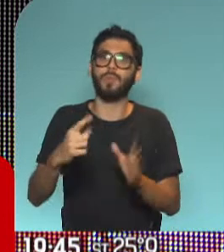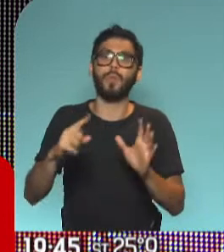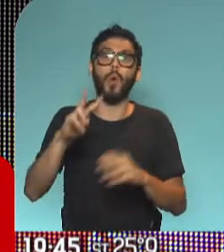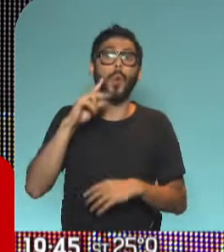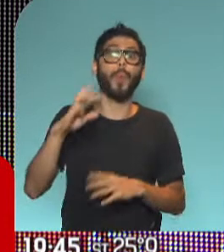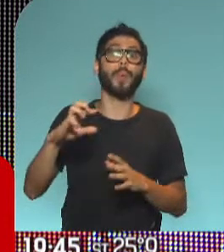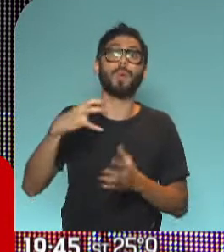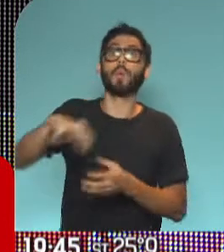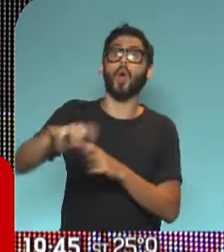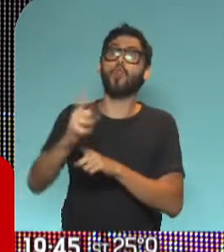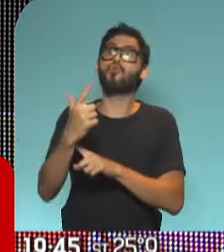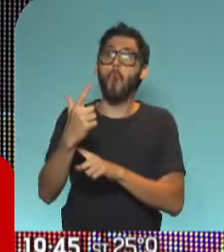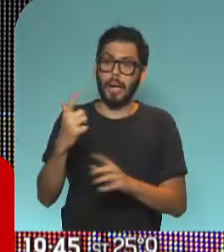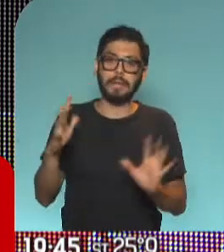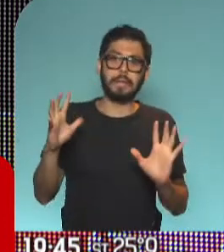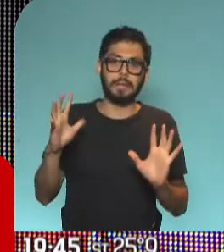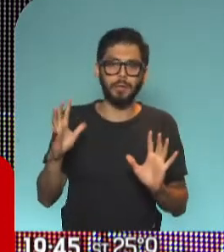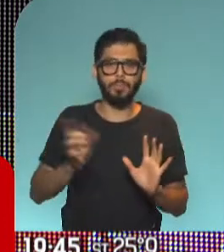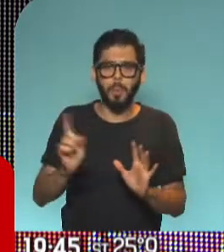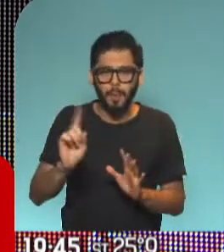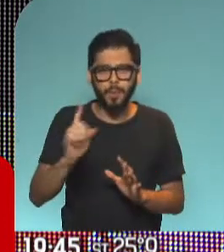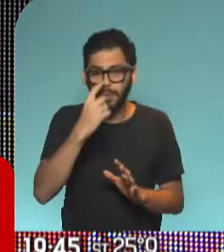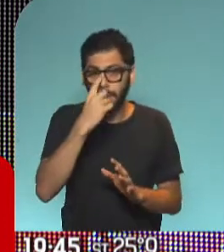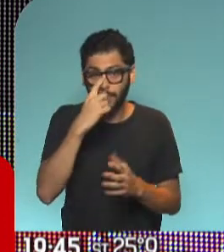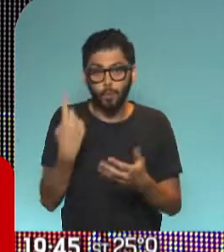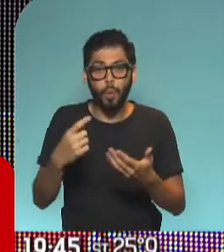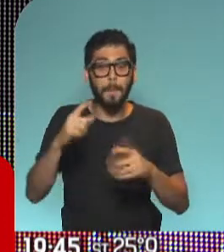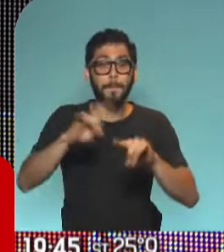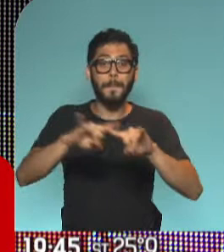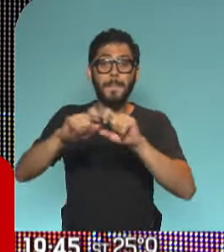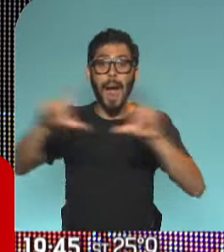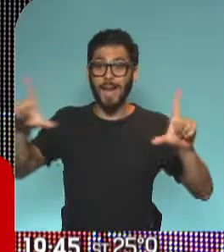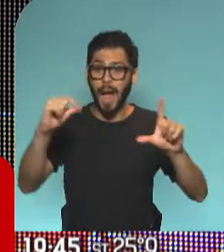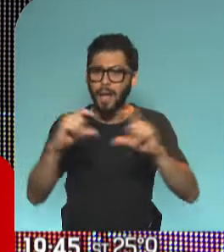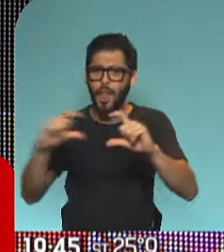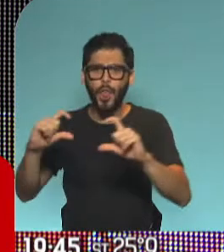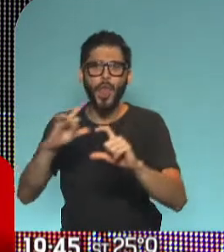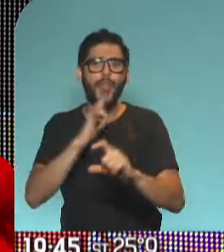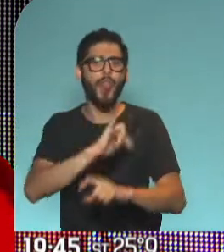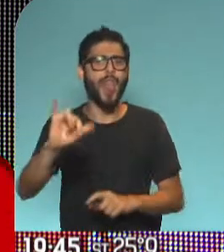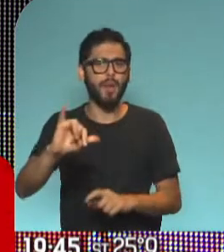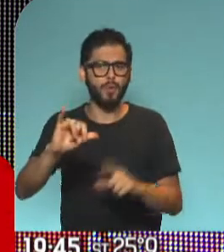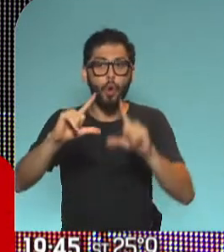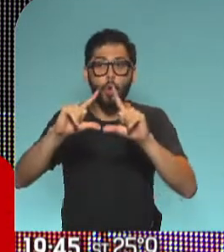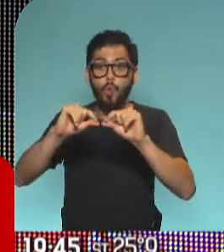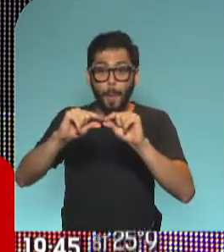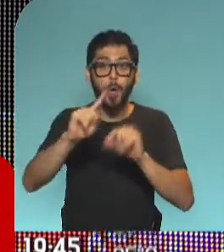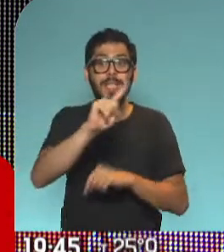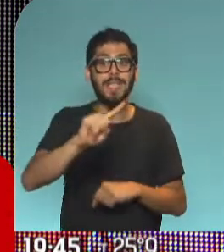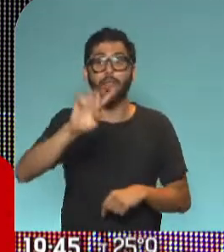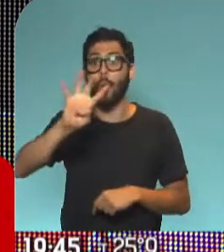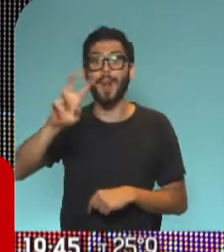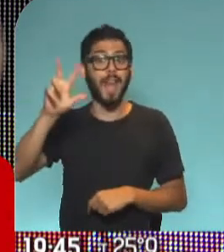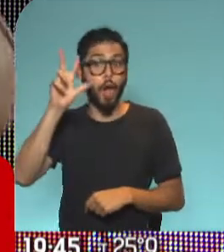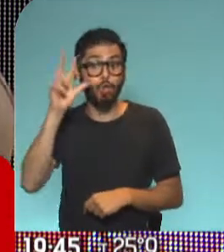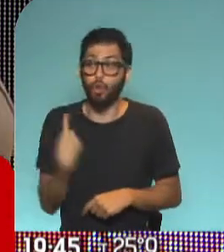puede suceder y sucede, y nosotros tenemos un botón en la página para denunciar este tipo de cosas y un número en el 148, que